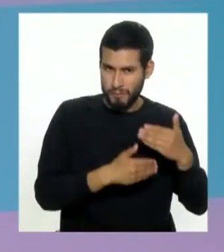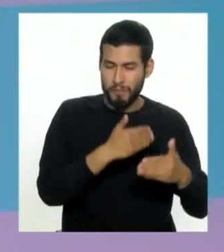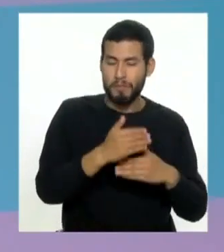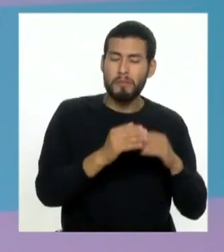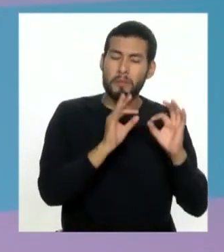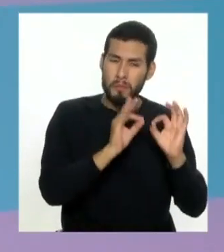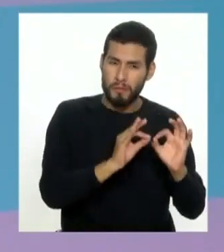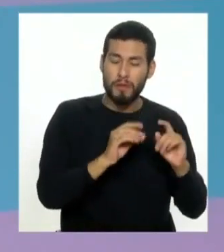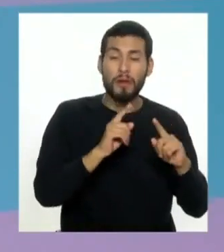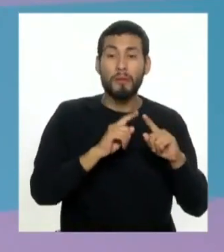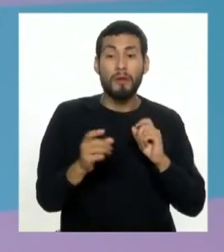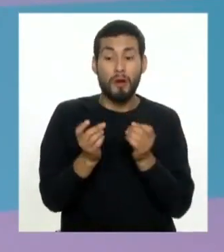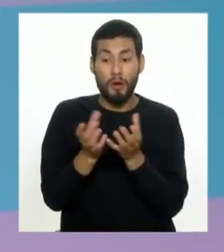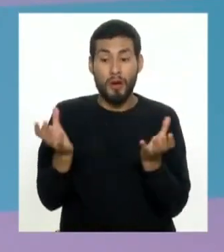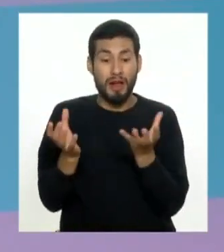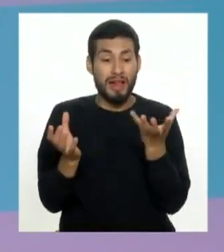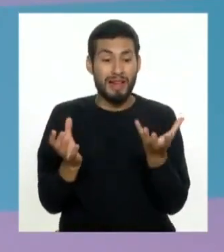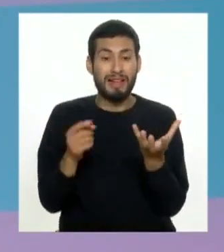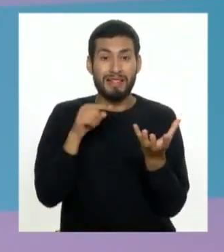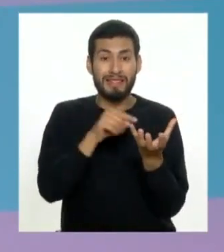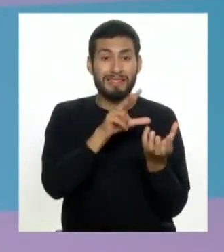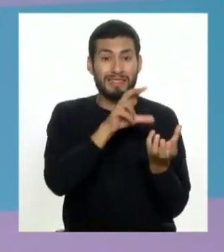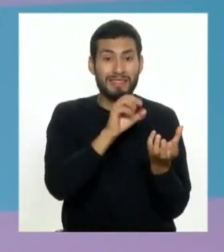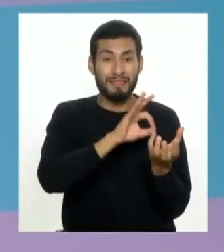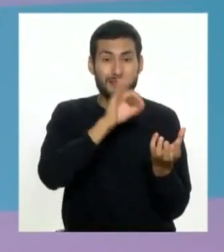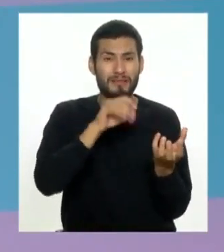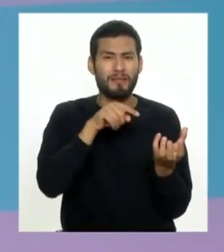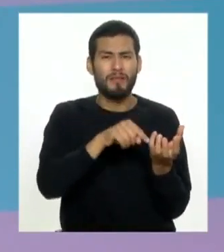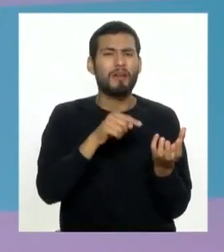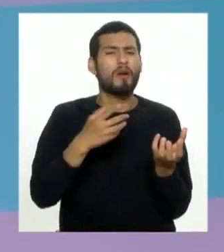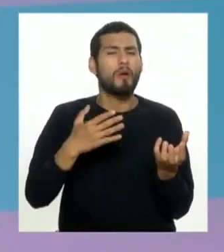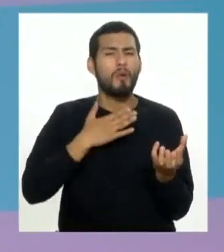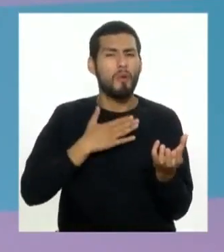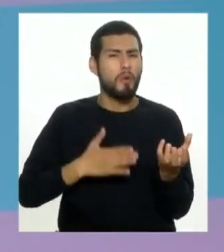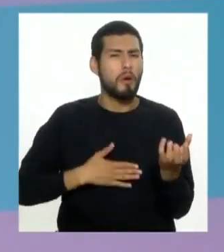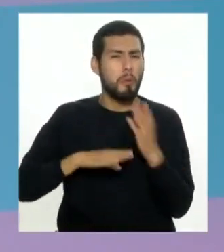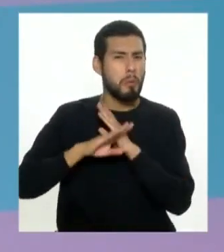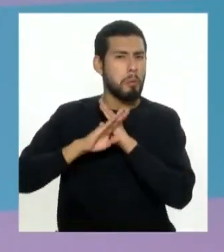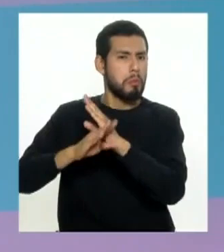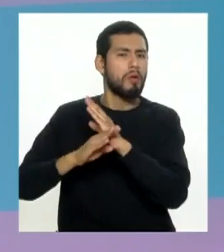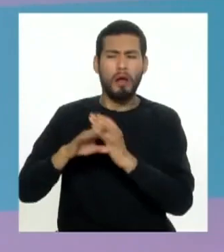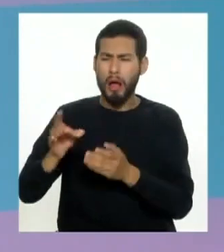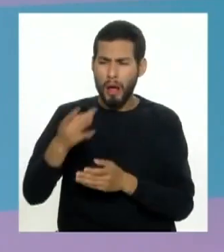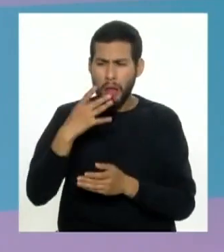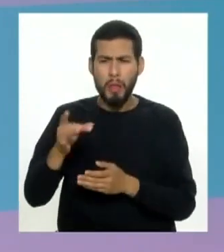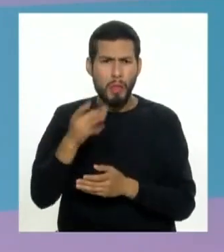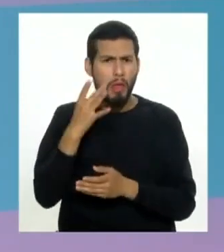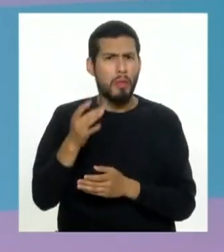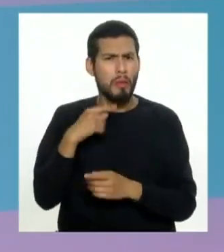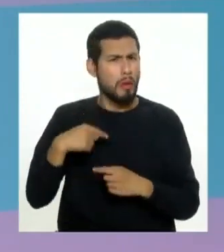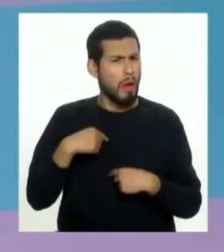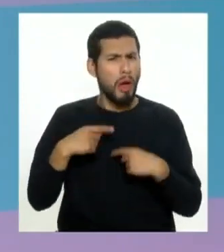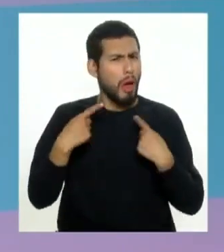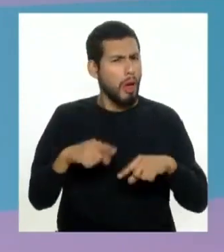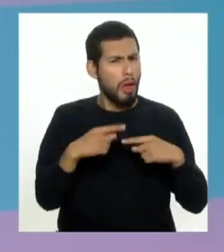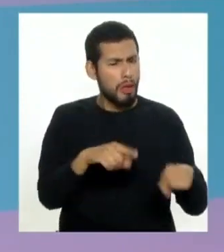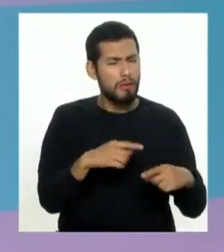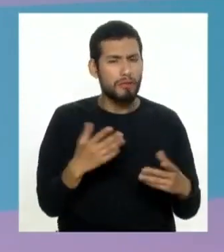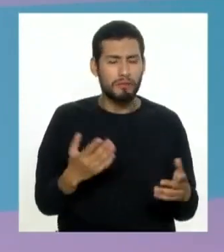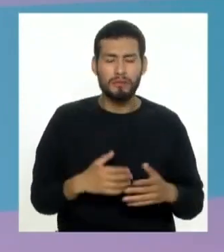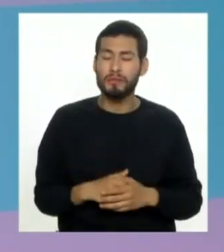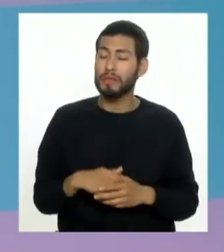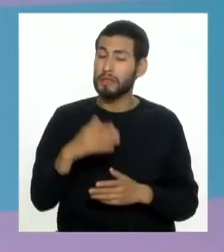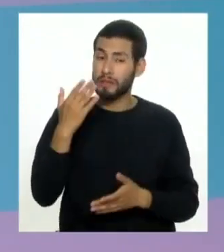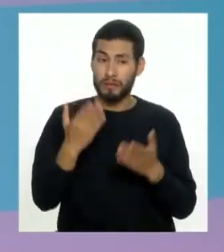adecuadamente, pero un 30% presentan epilepsia farmacoresistente, toman dos o tres medicamentos y siguen teniendo crisis. Podría